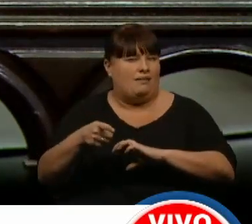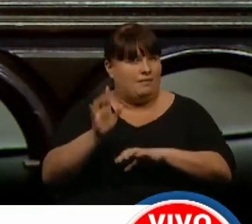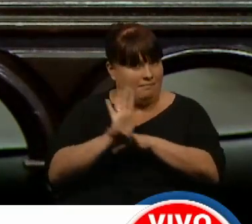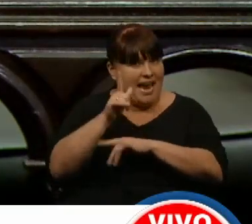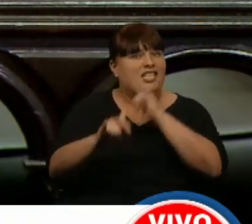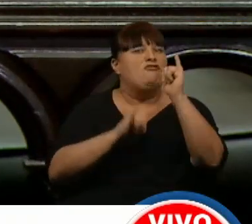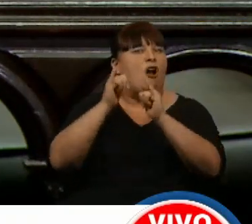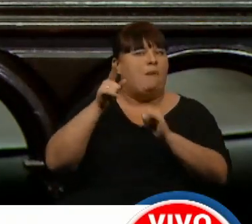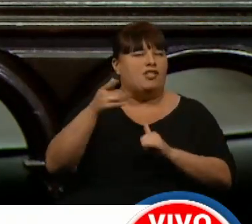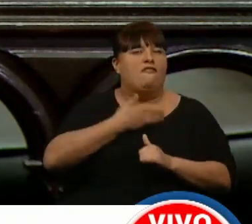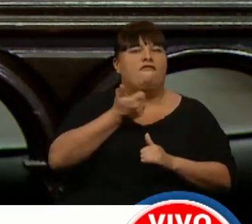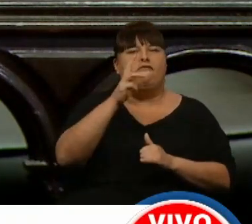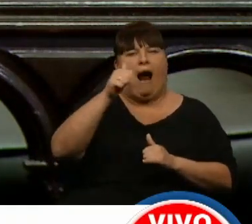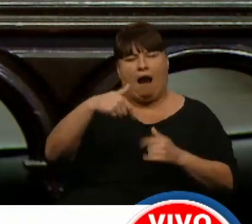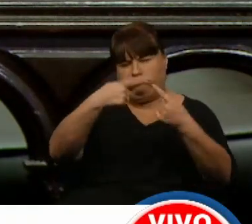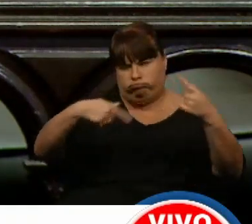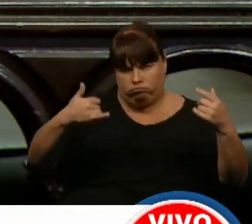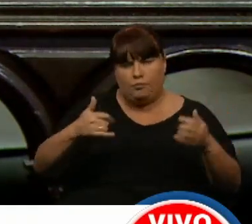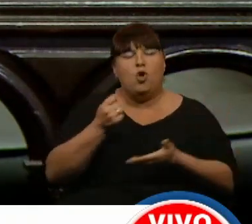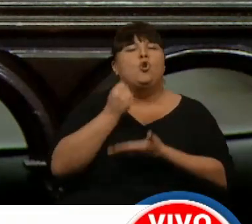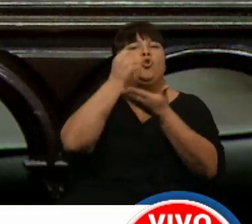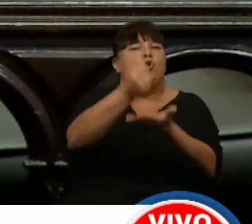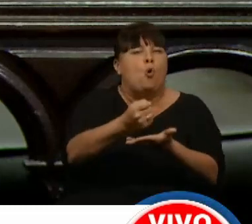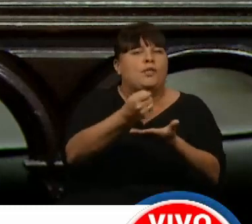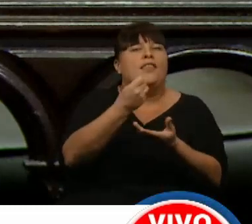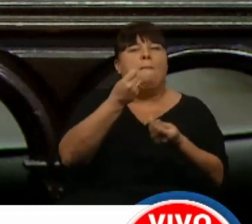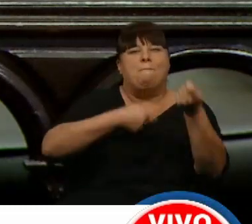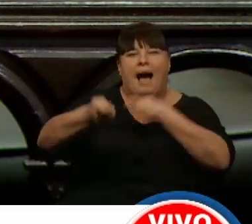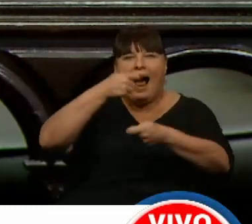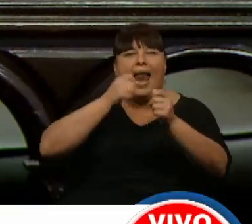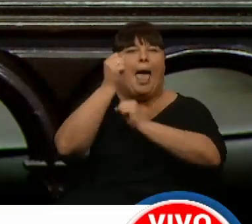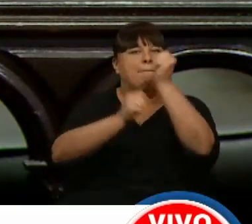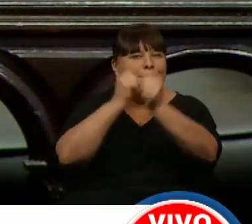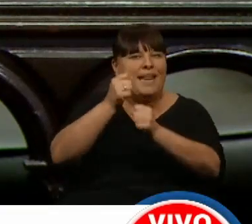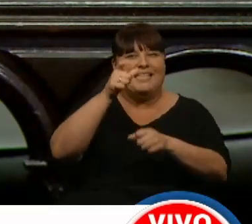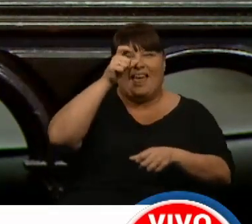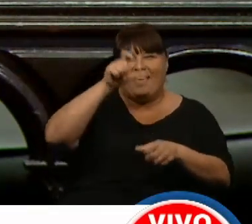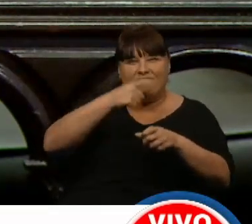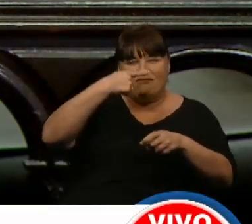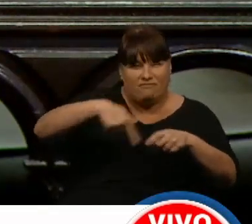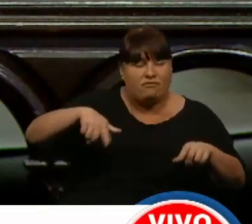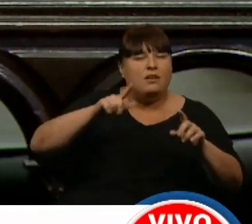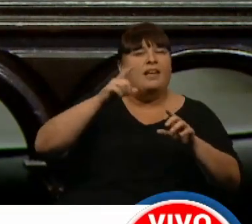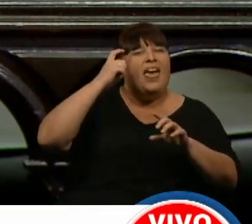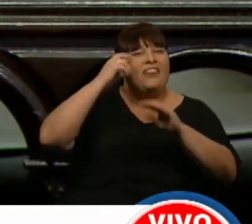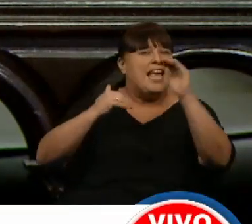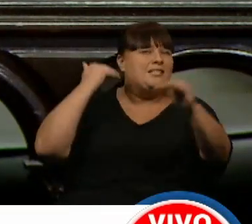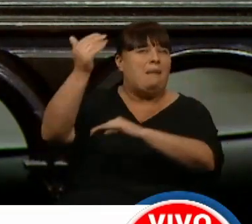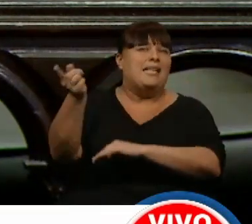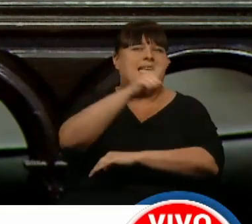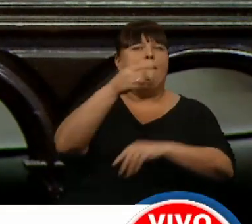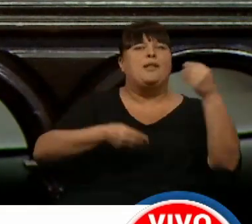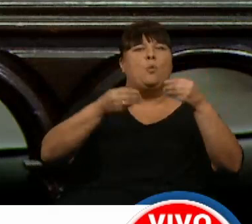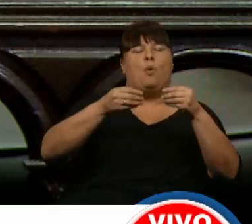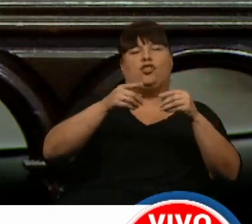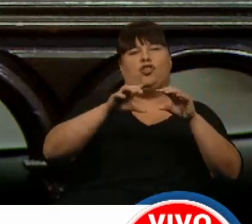el informe de Farm, entre otros. El subsidio a la oferta para las empresas de hidrocarburos, 10 veces el presupuesto del